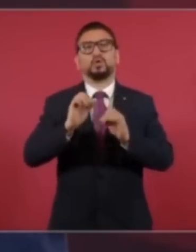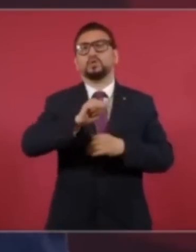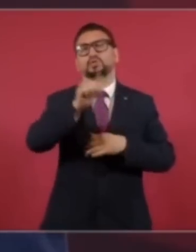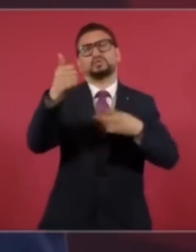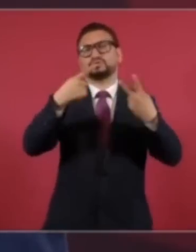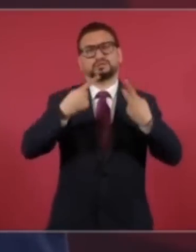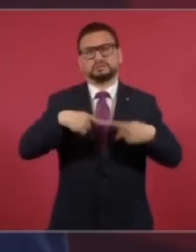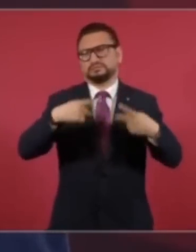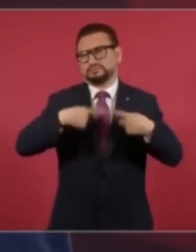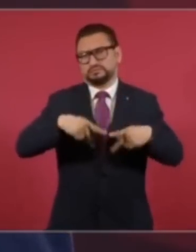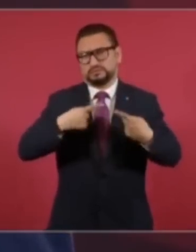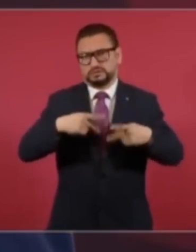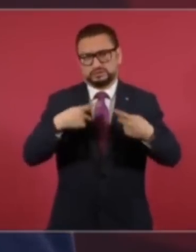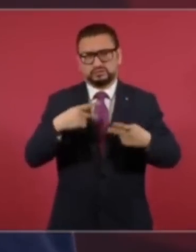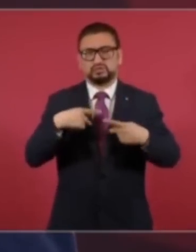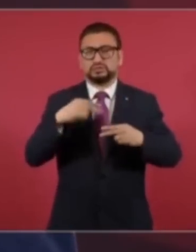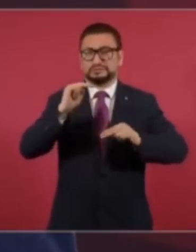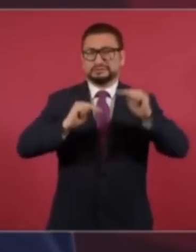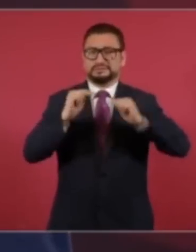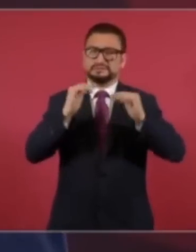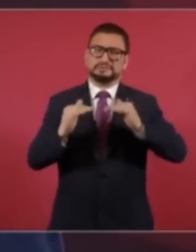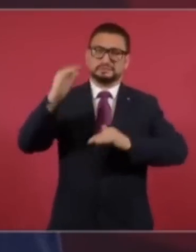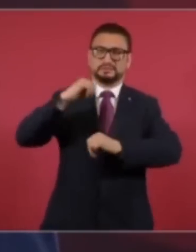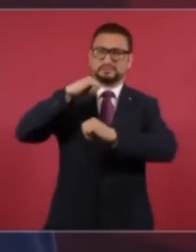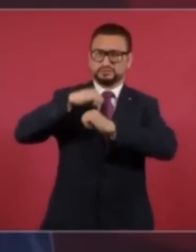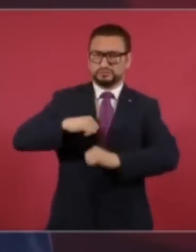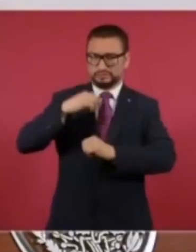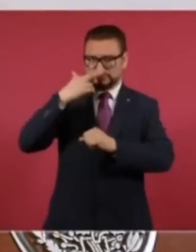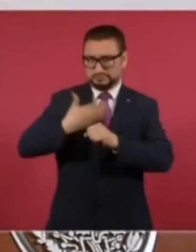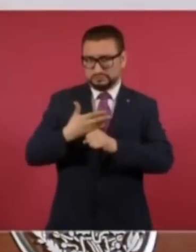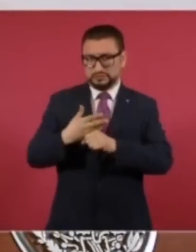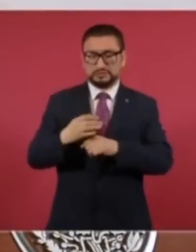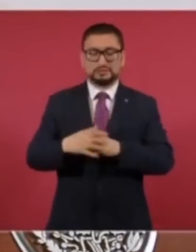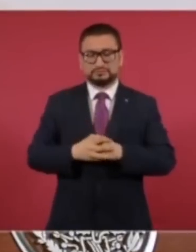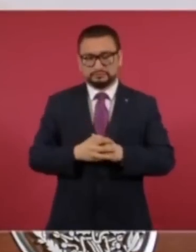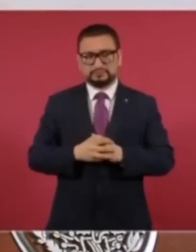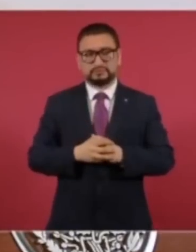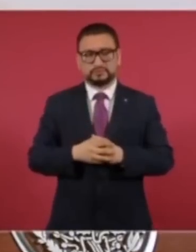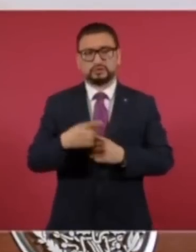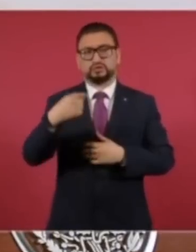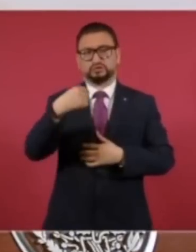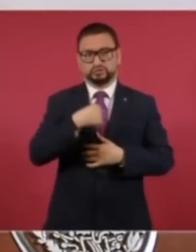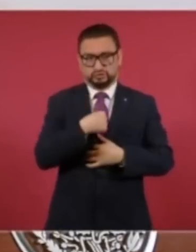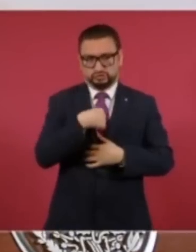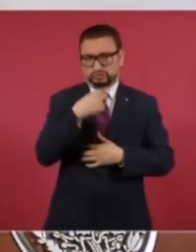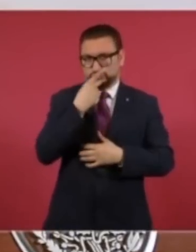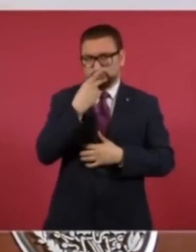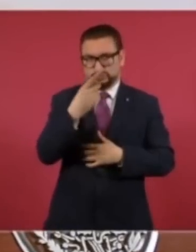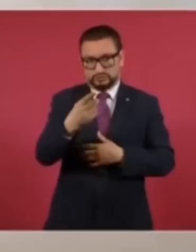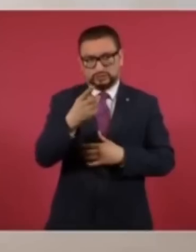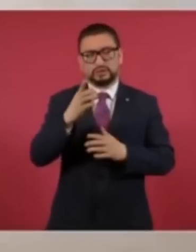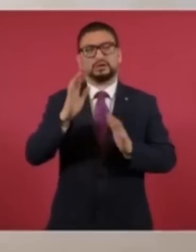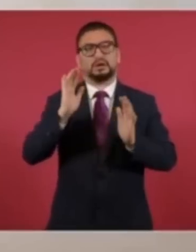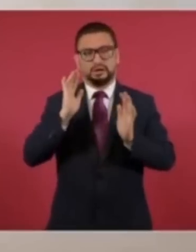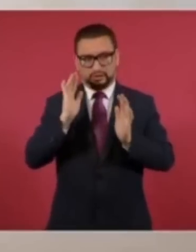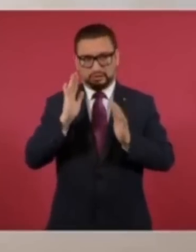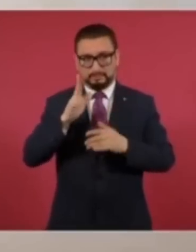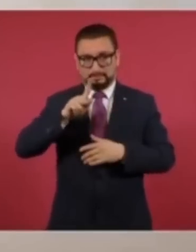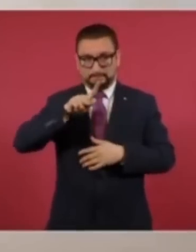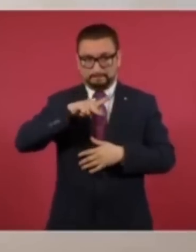otros altos funcionarios públicos. Dije en su momento, esta es mi